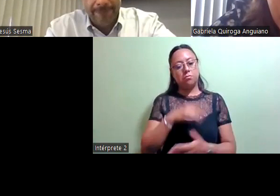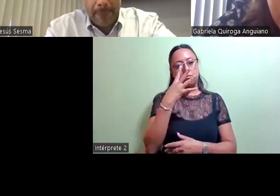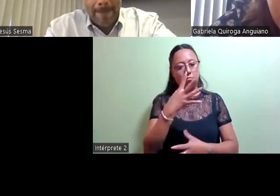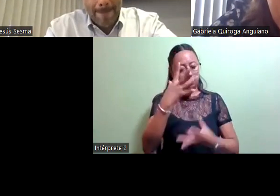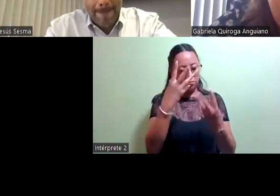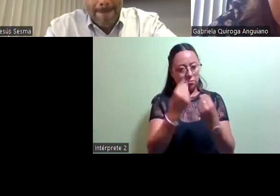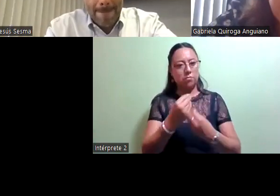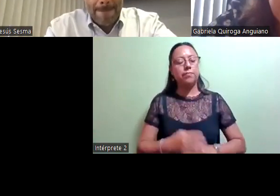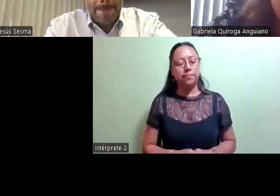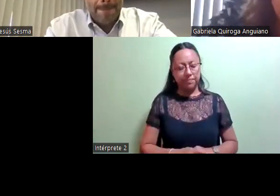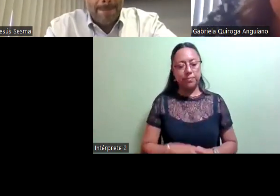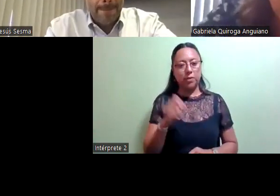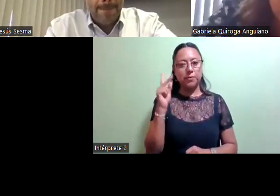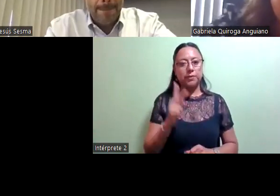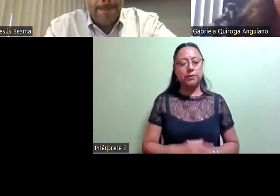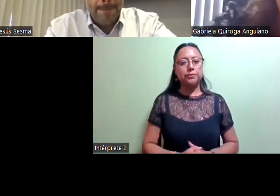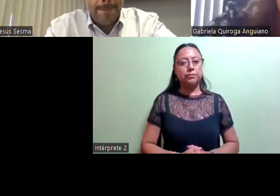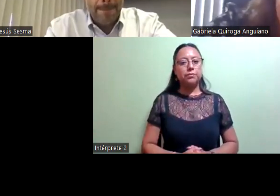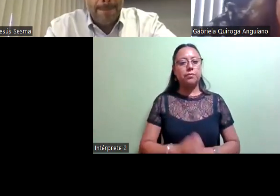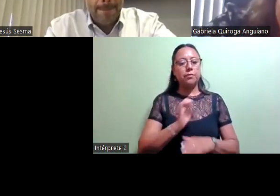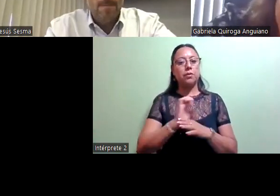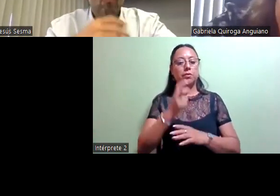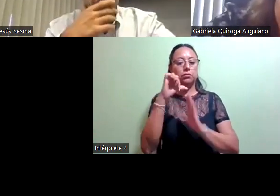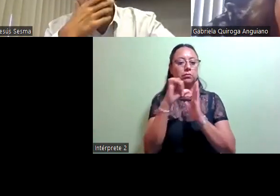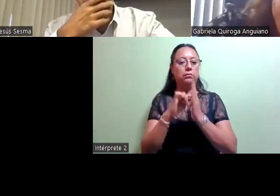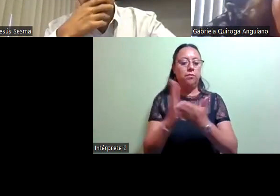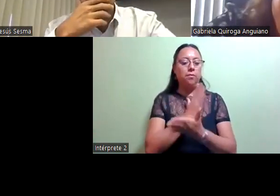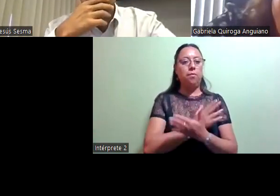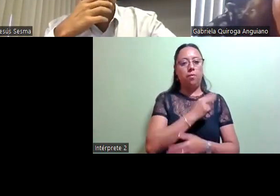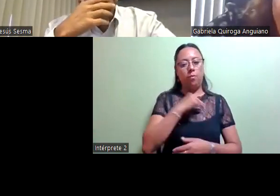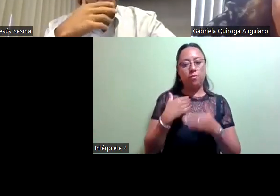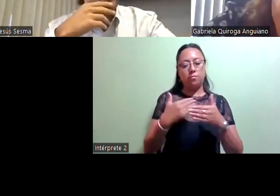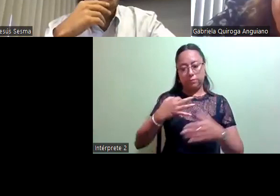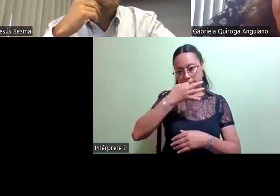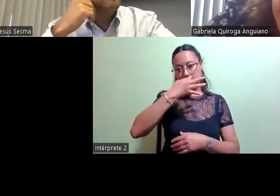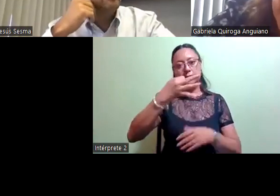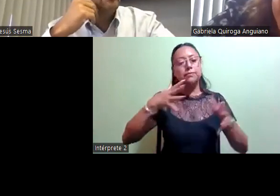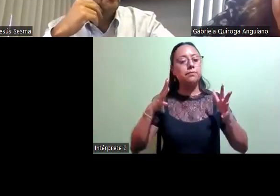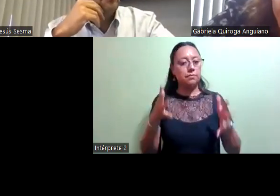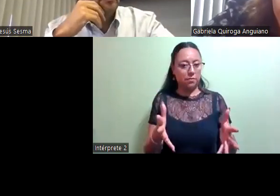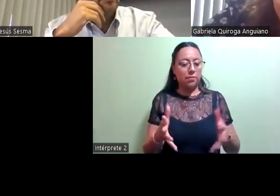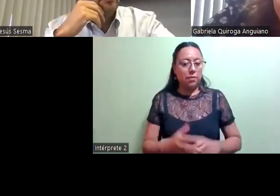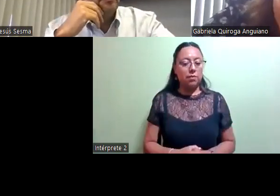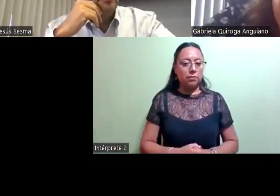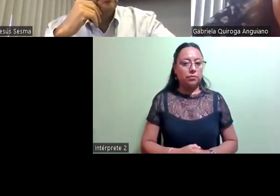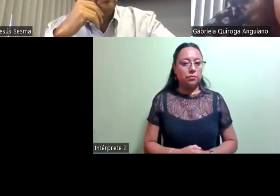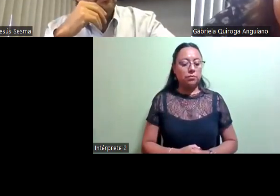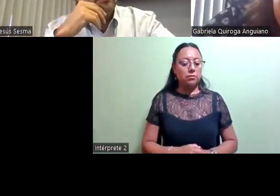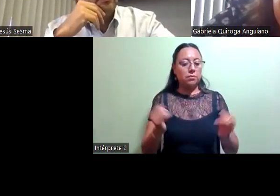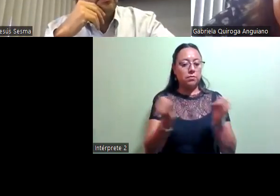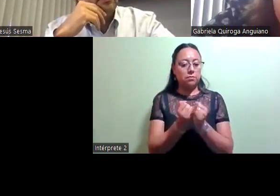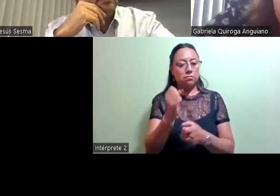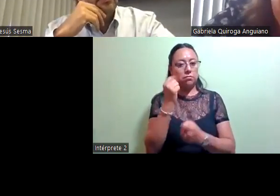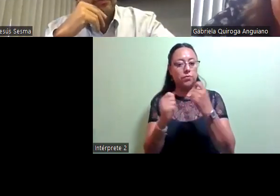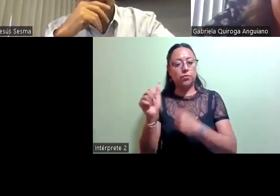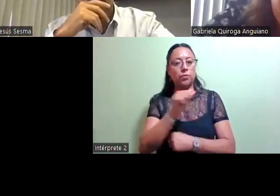paquete. Ok, bueno, estas reservas pues ya las habíamos hecho de conocimiento junto con algunas otras